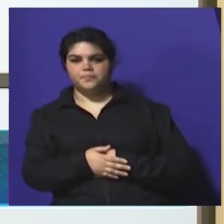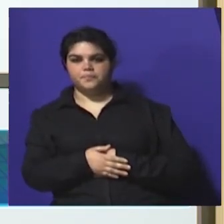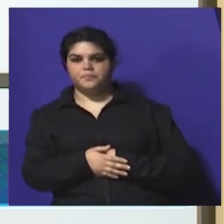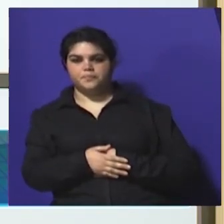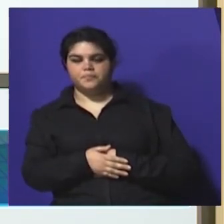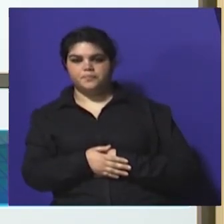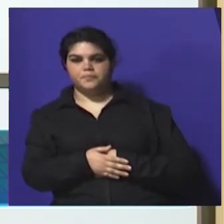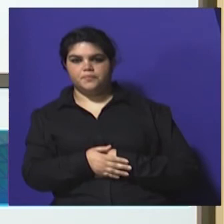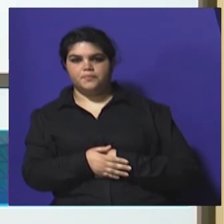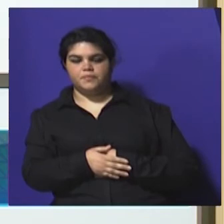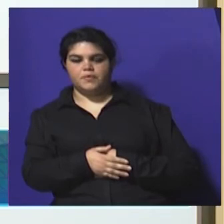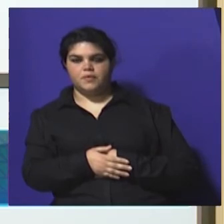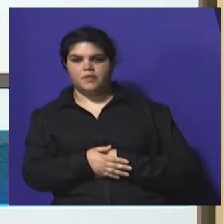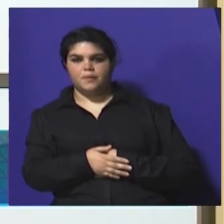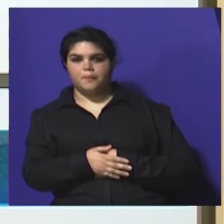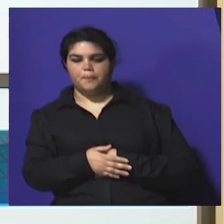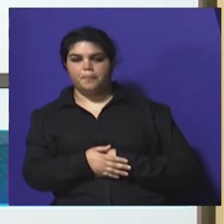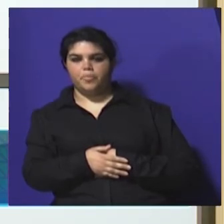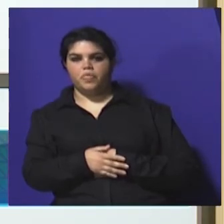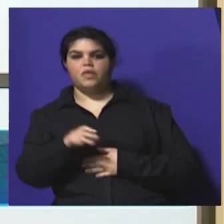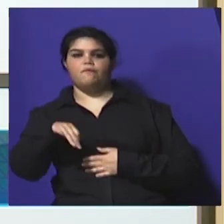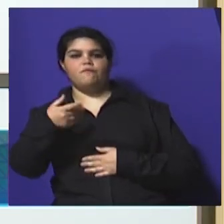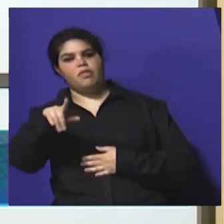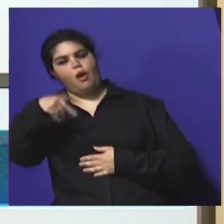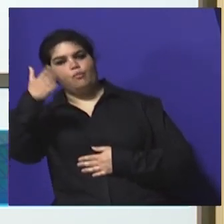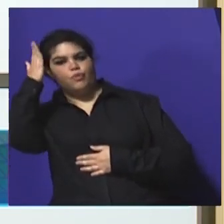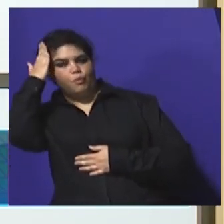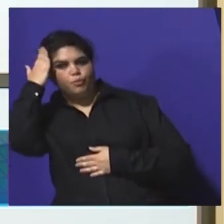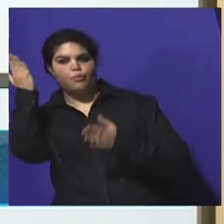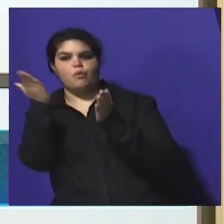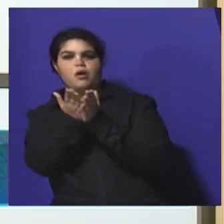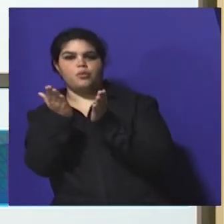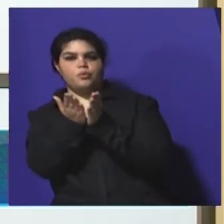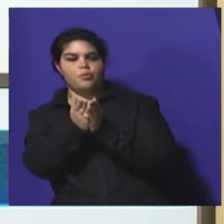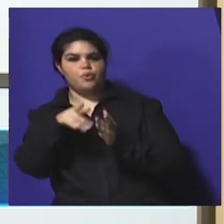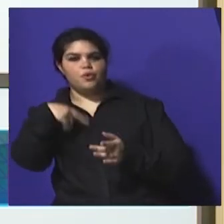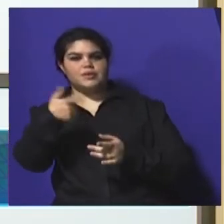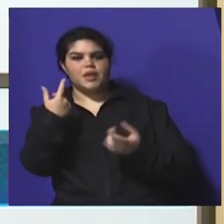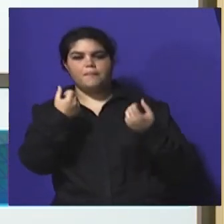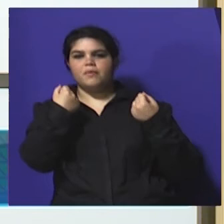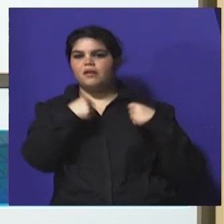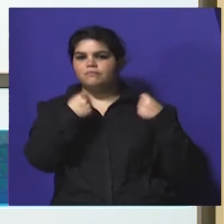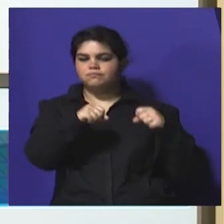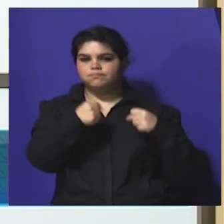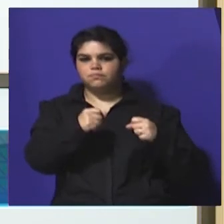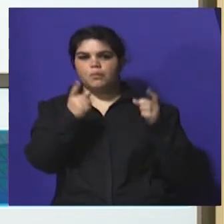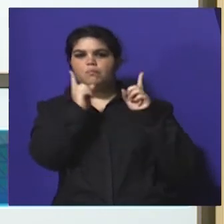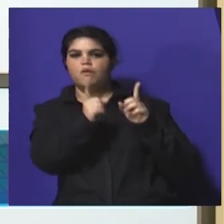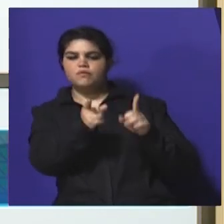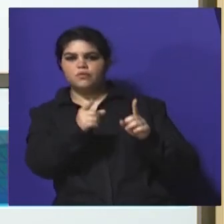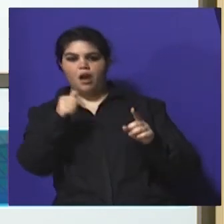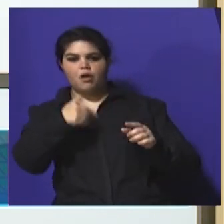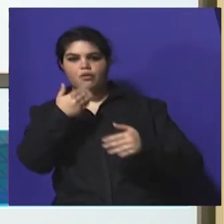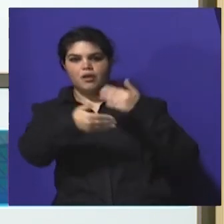partes de mi vida en lo cultural o en el estudio y siendo profundicación física de estar actualizado ahora estoy estudiando